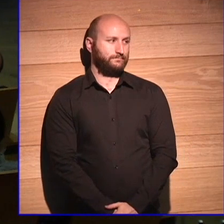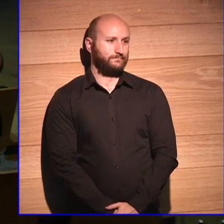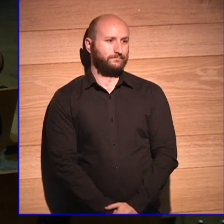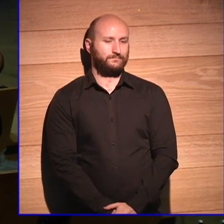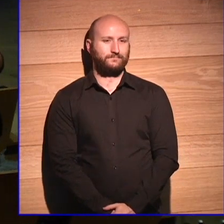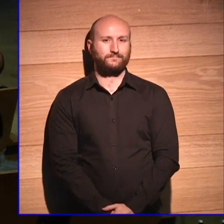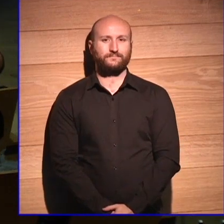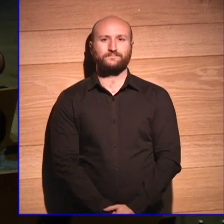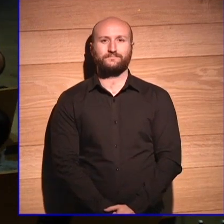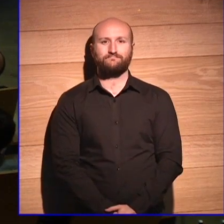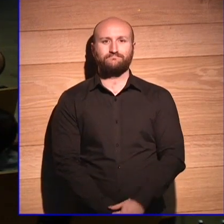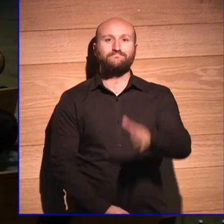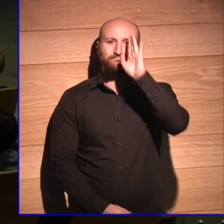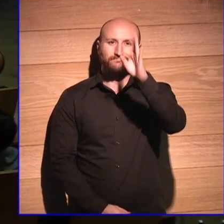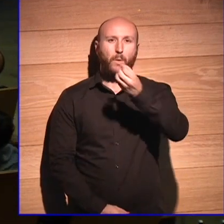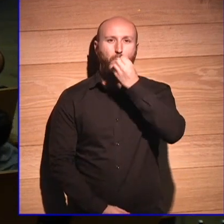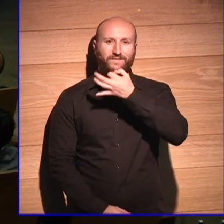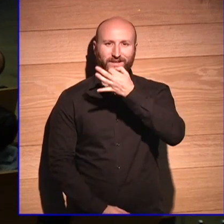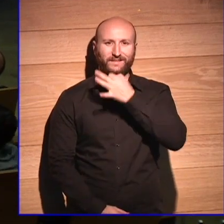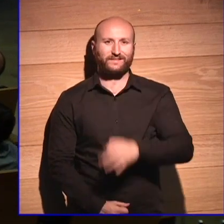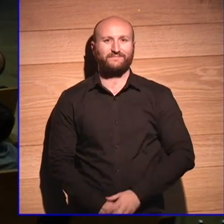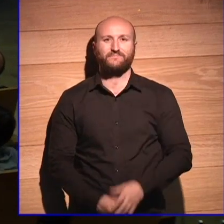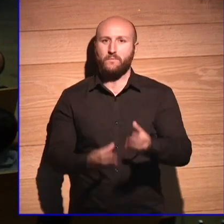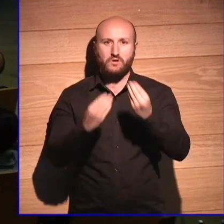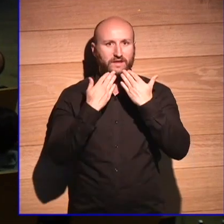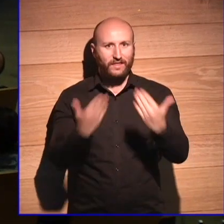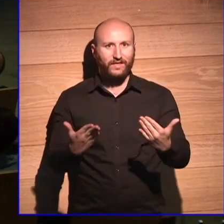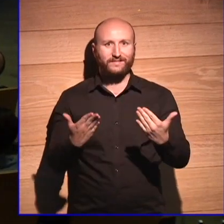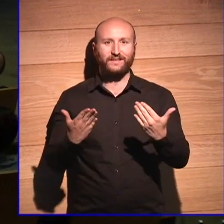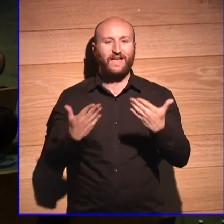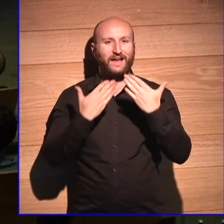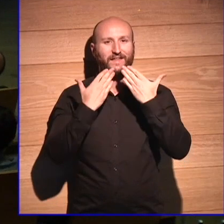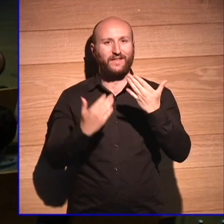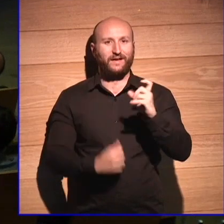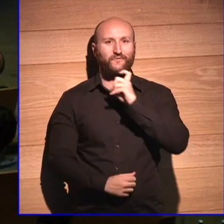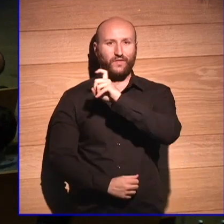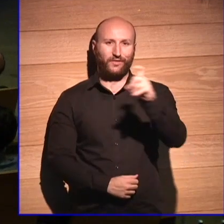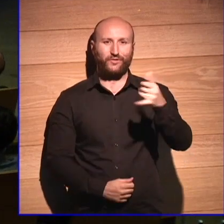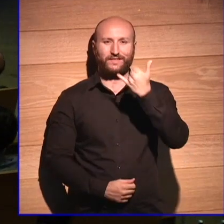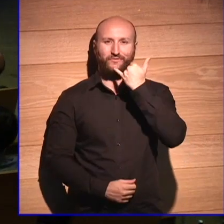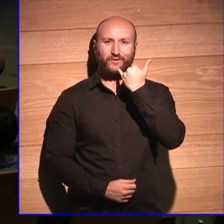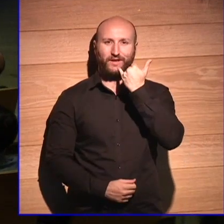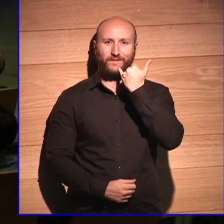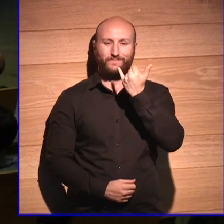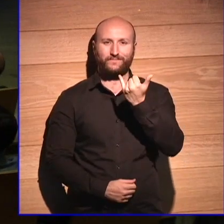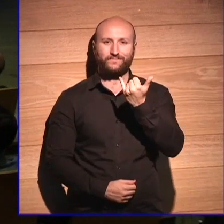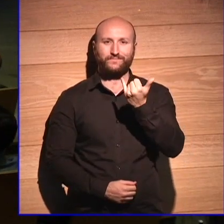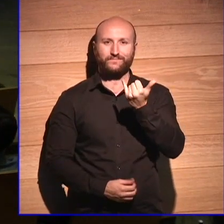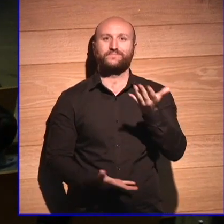Sí, hola, buenas tardes. Bueno, muchísimas gracias a la Fundación Telefónica por